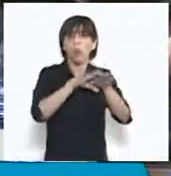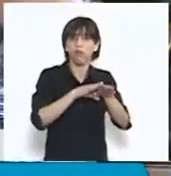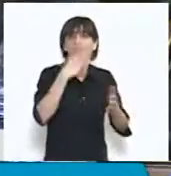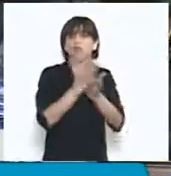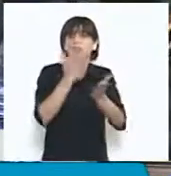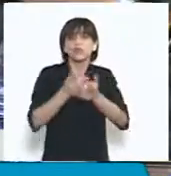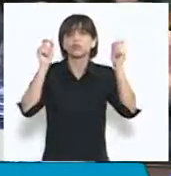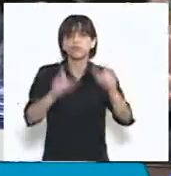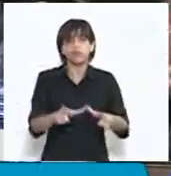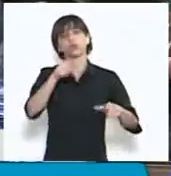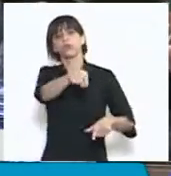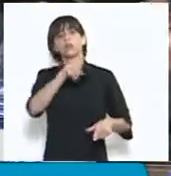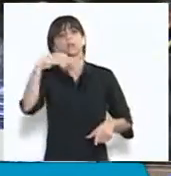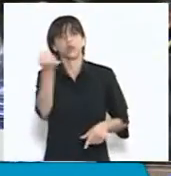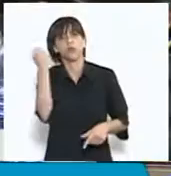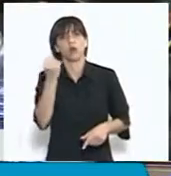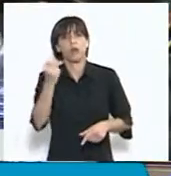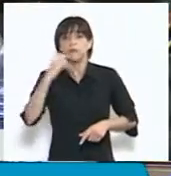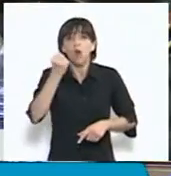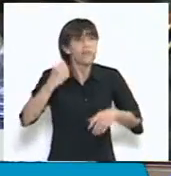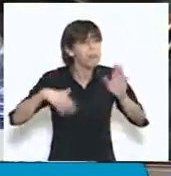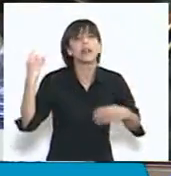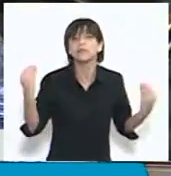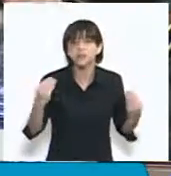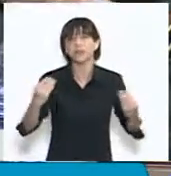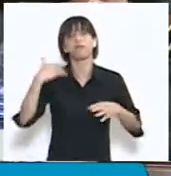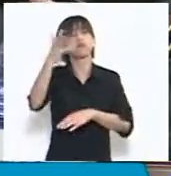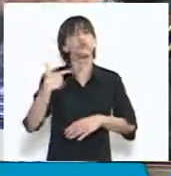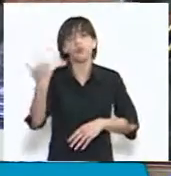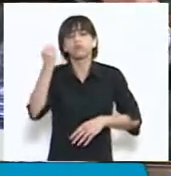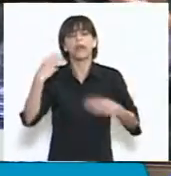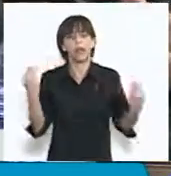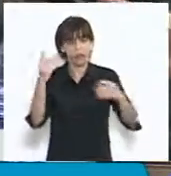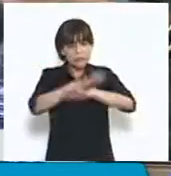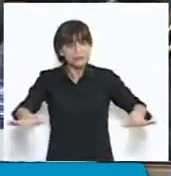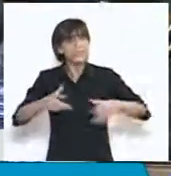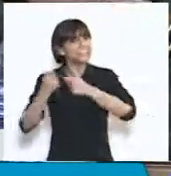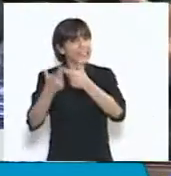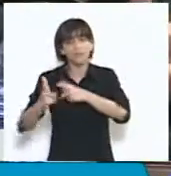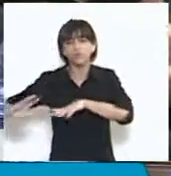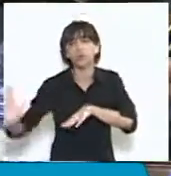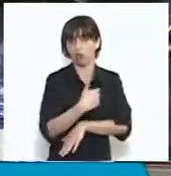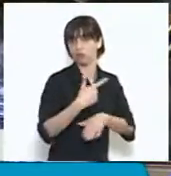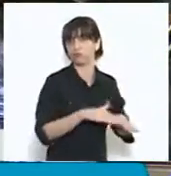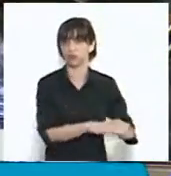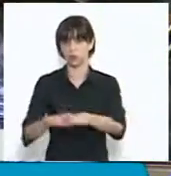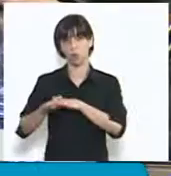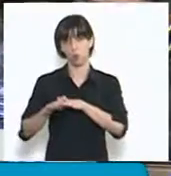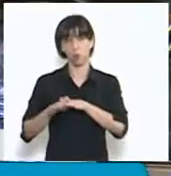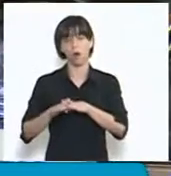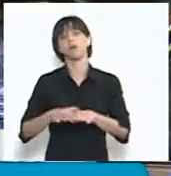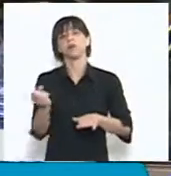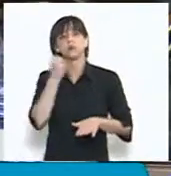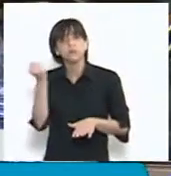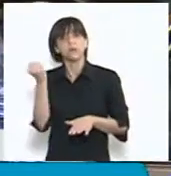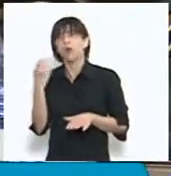tiempos y va a tener carácter universal, hay que dejarlo de lado para no incorporarlo al capital